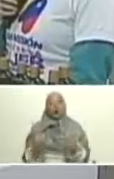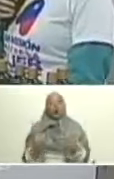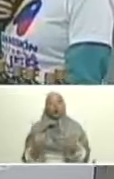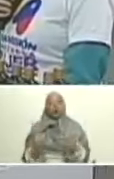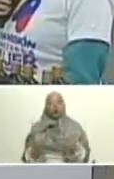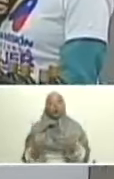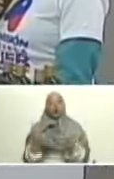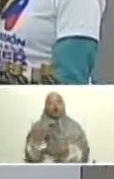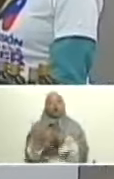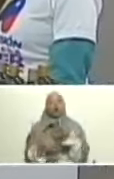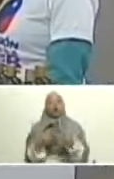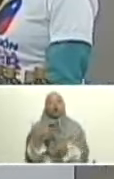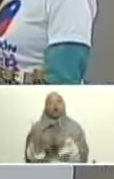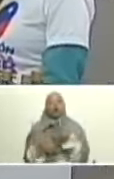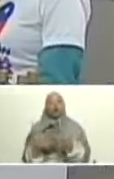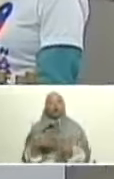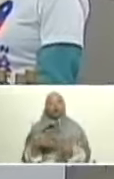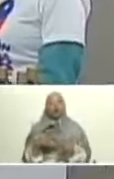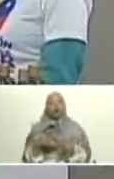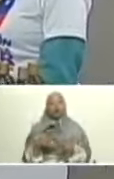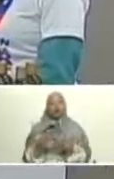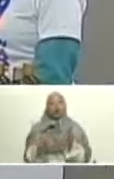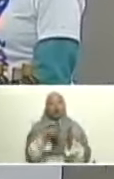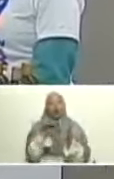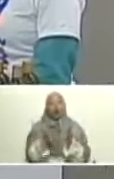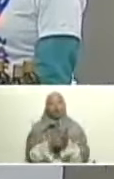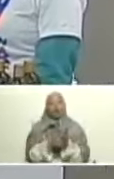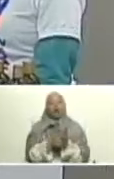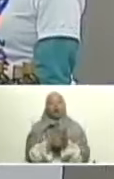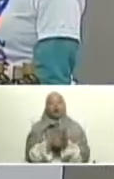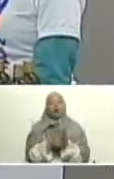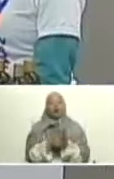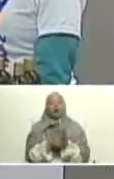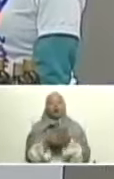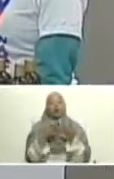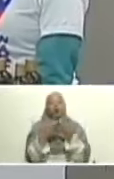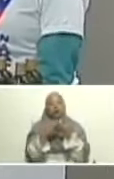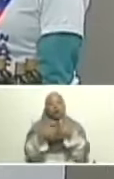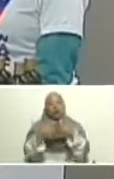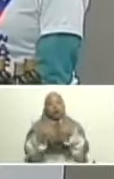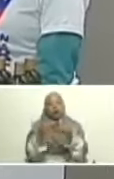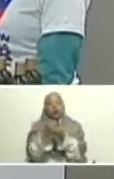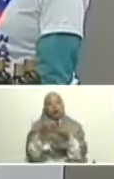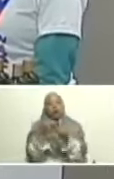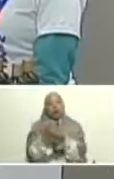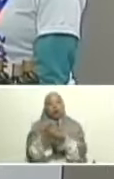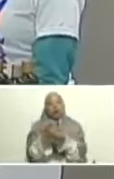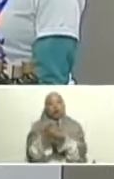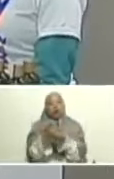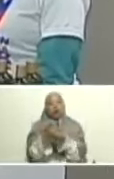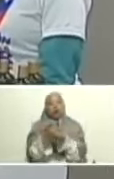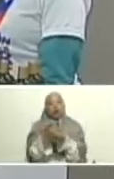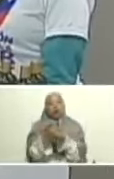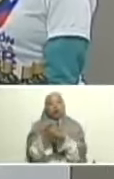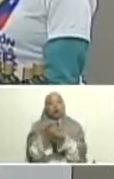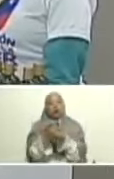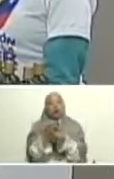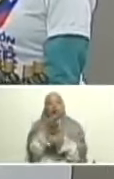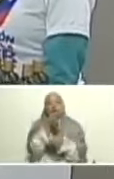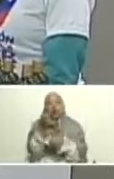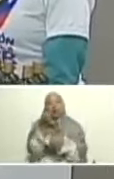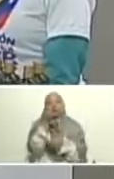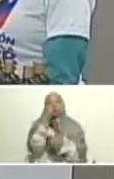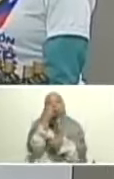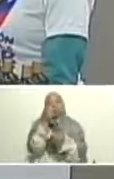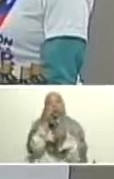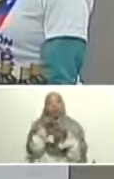Son productos artesanales, sí, completamente correcto. Artesanales. También fabricamos lo que es la parte de perfumería fina. ¿Esta es perfumería? Sí, de